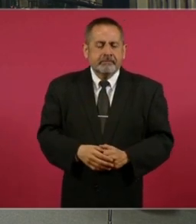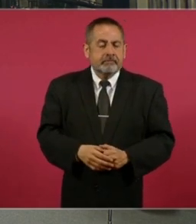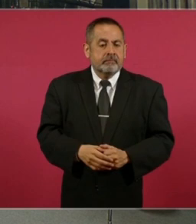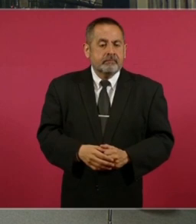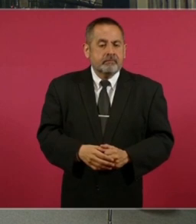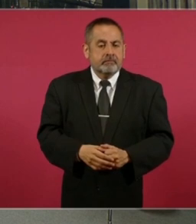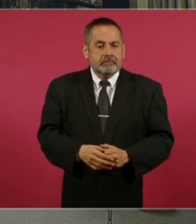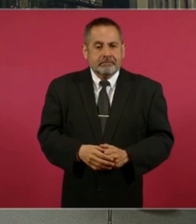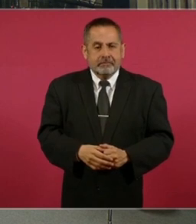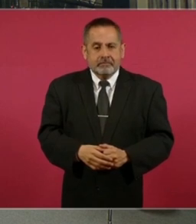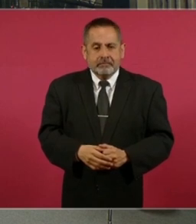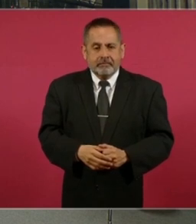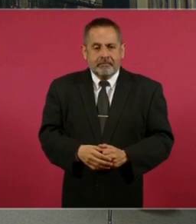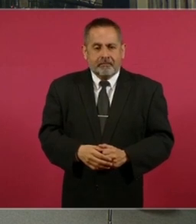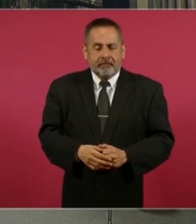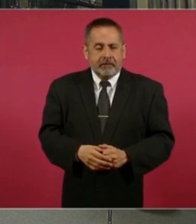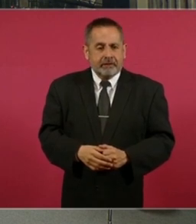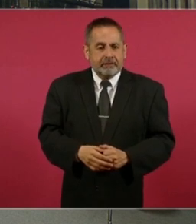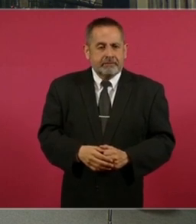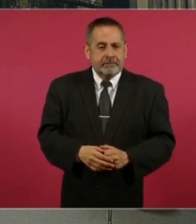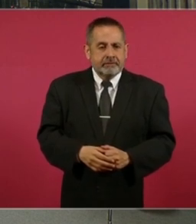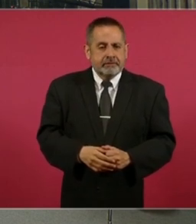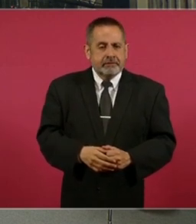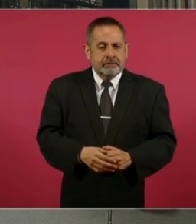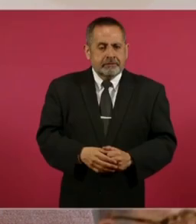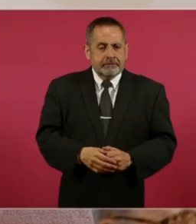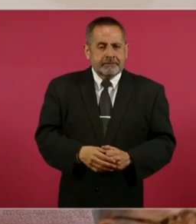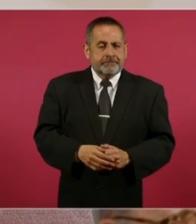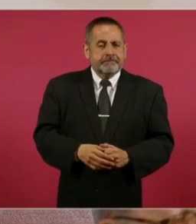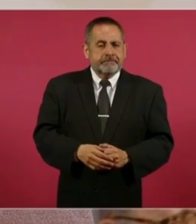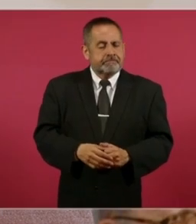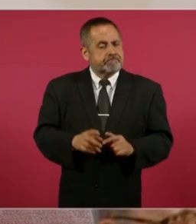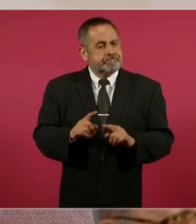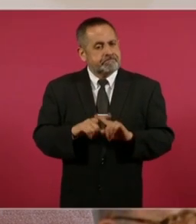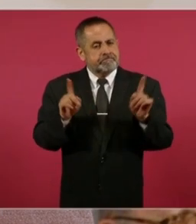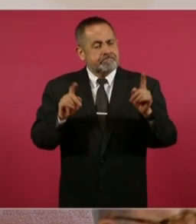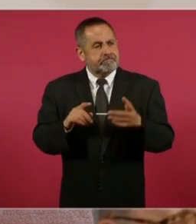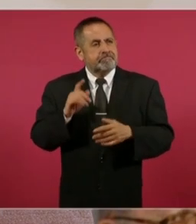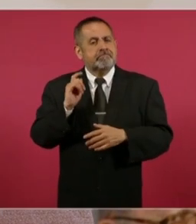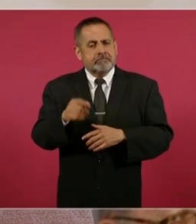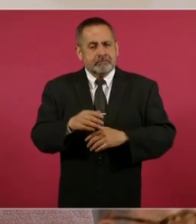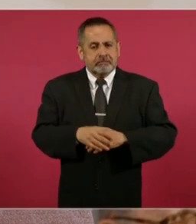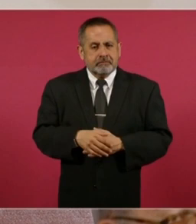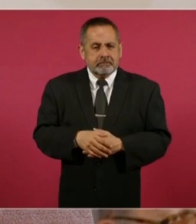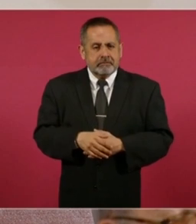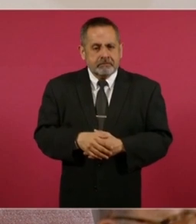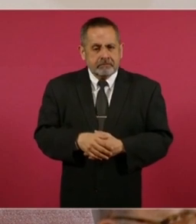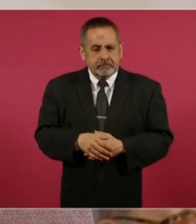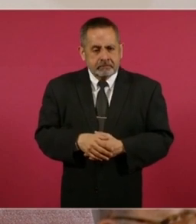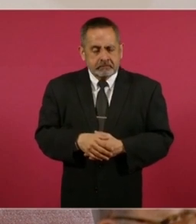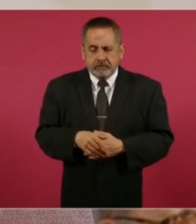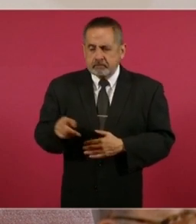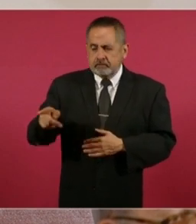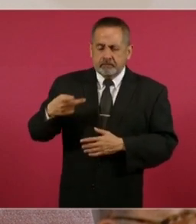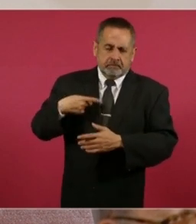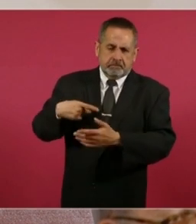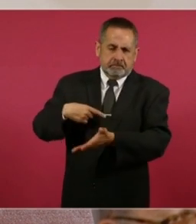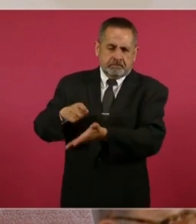eh la diferencia de un escritor que no debe de